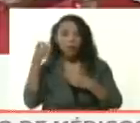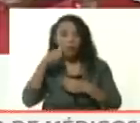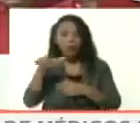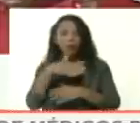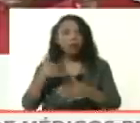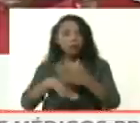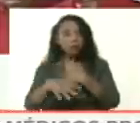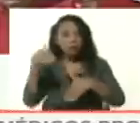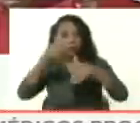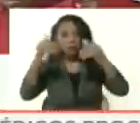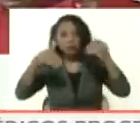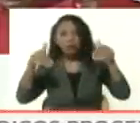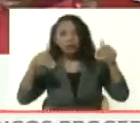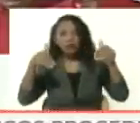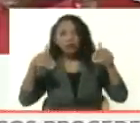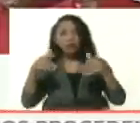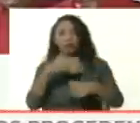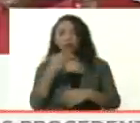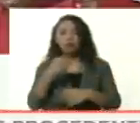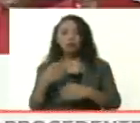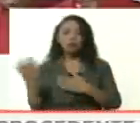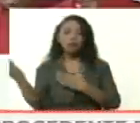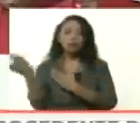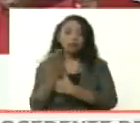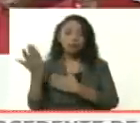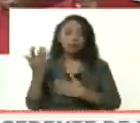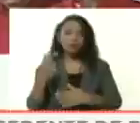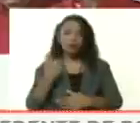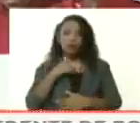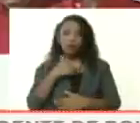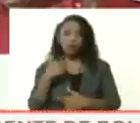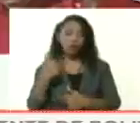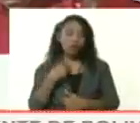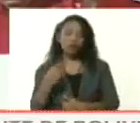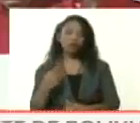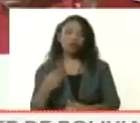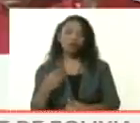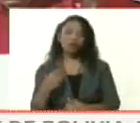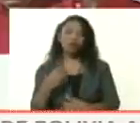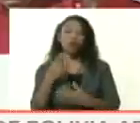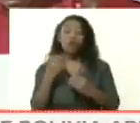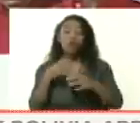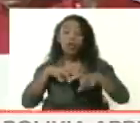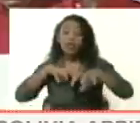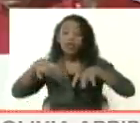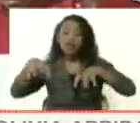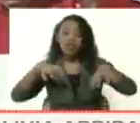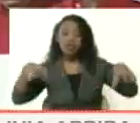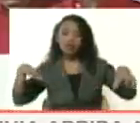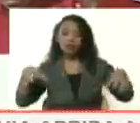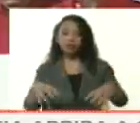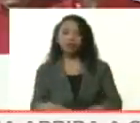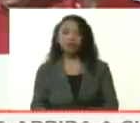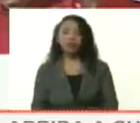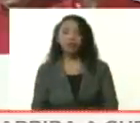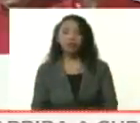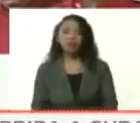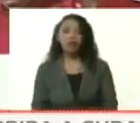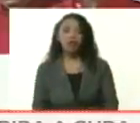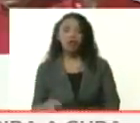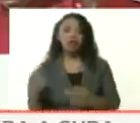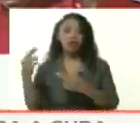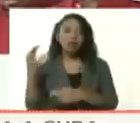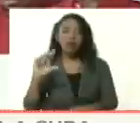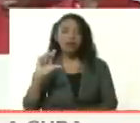hace, no nos echen la culpa a nosotros. Están muy divididos. Y con respecto a la